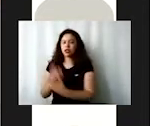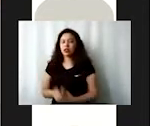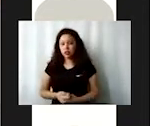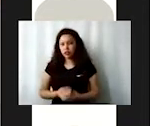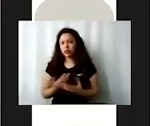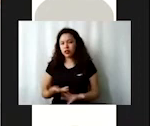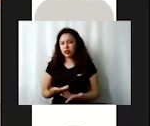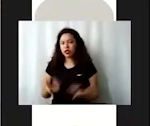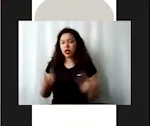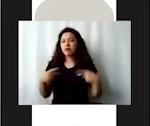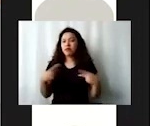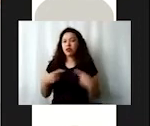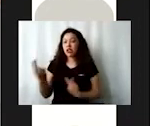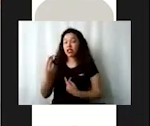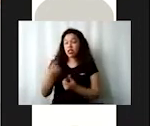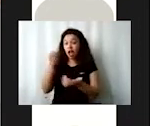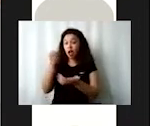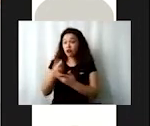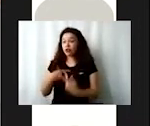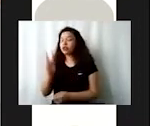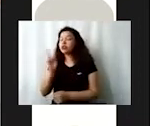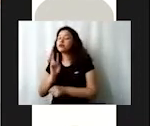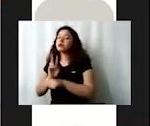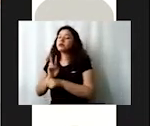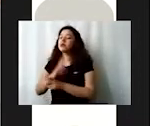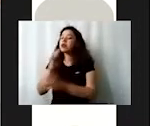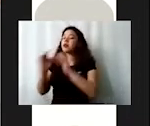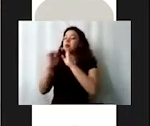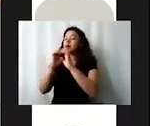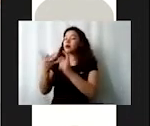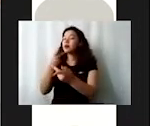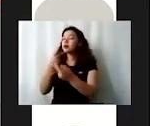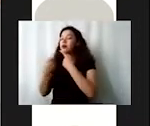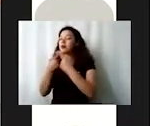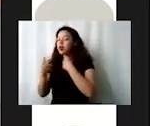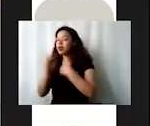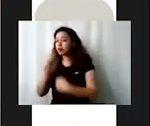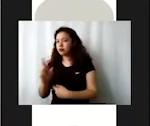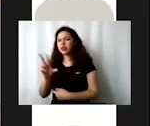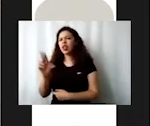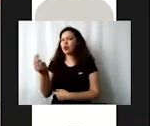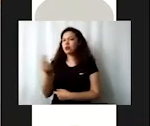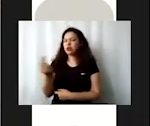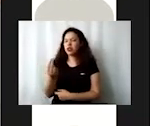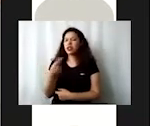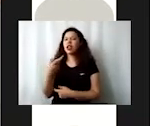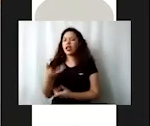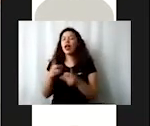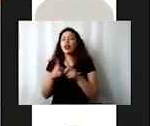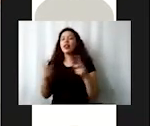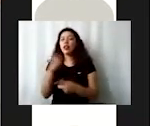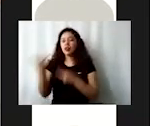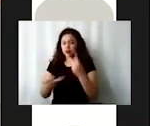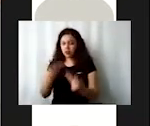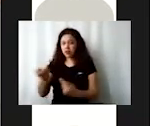de la persona que esté ahí para que tú lo puedas o la persona lo pueda responder. De ahí que tienes que desarrollar estas preguntas